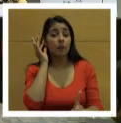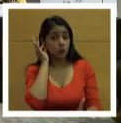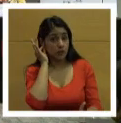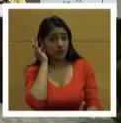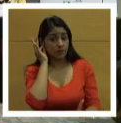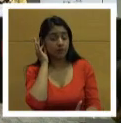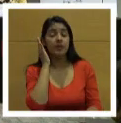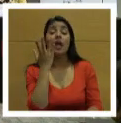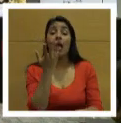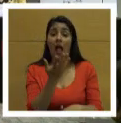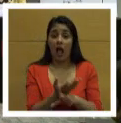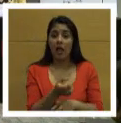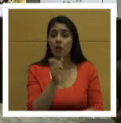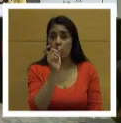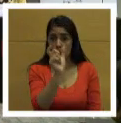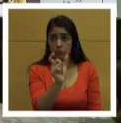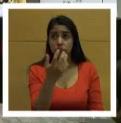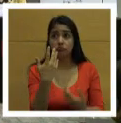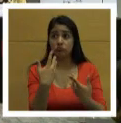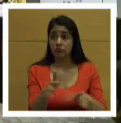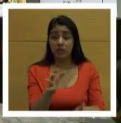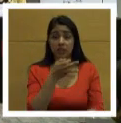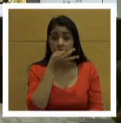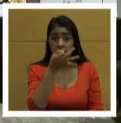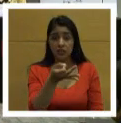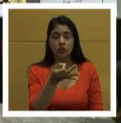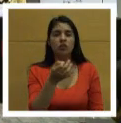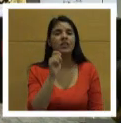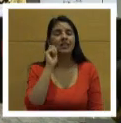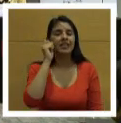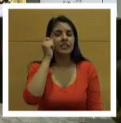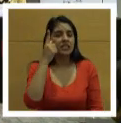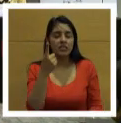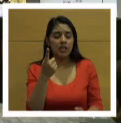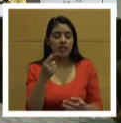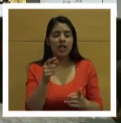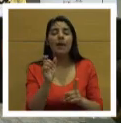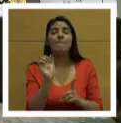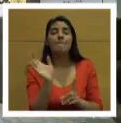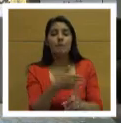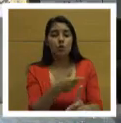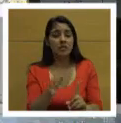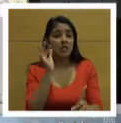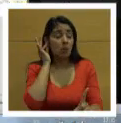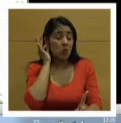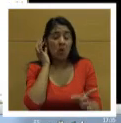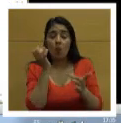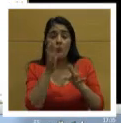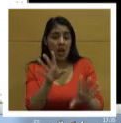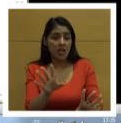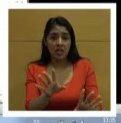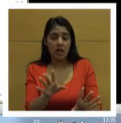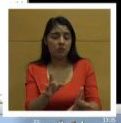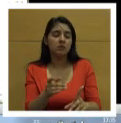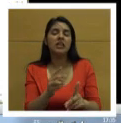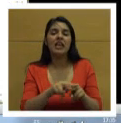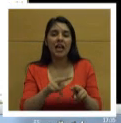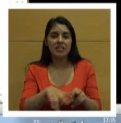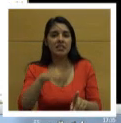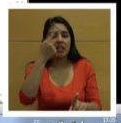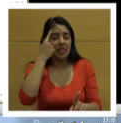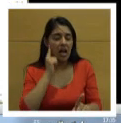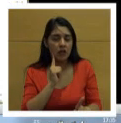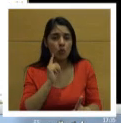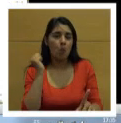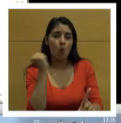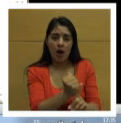concepto, ¿cierto?, que ya se señaló que debe entenderse por violencia contra la mujer cualquier acción o conducta basada en su género que causa muerte, daño, sufrimiento